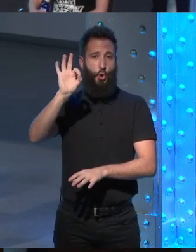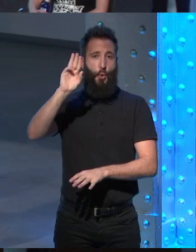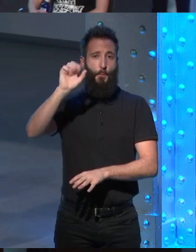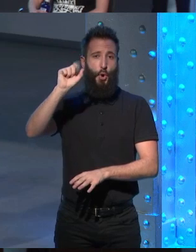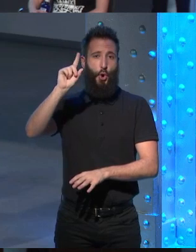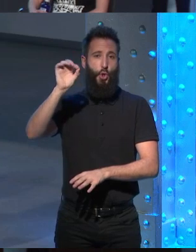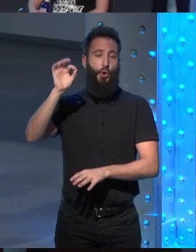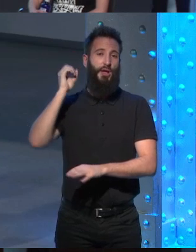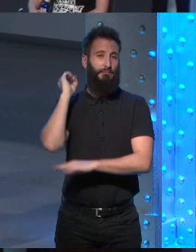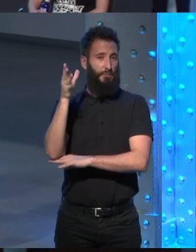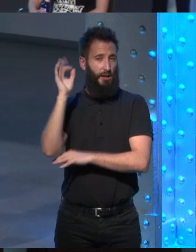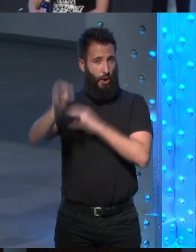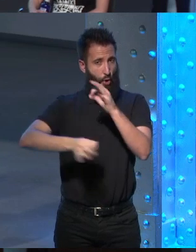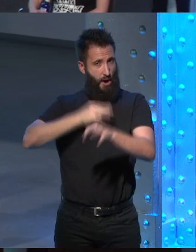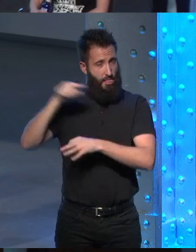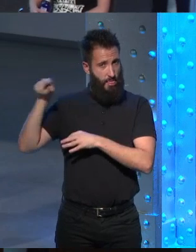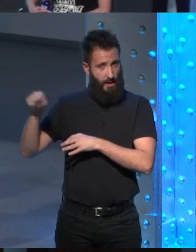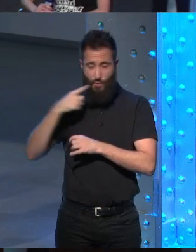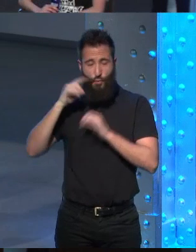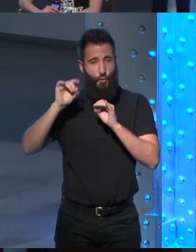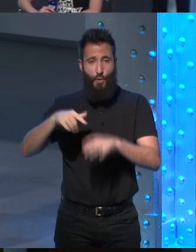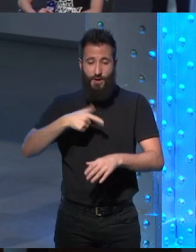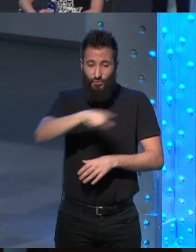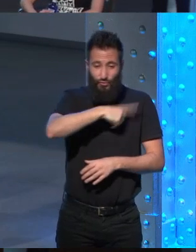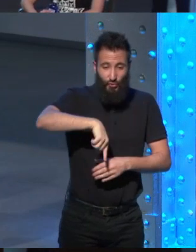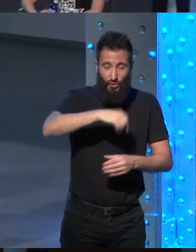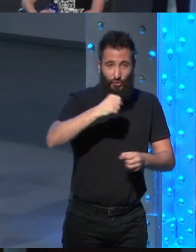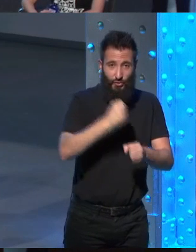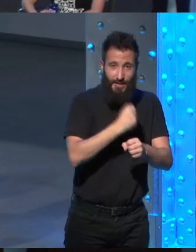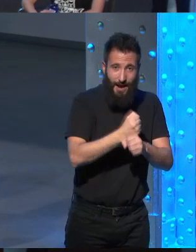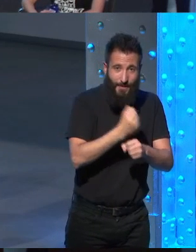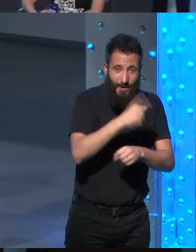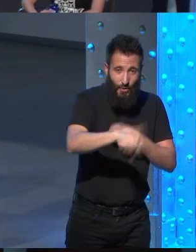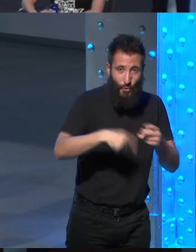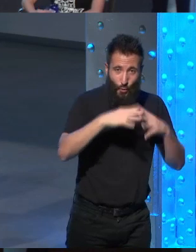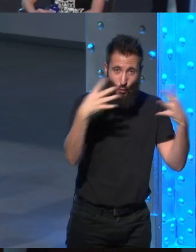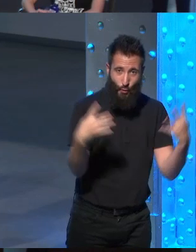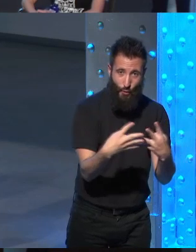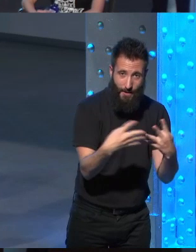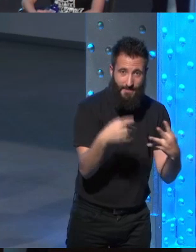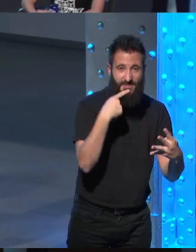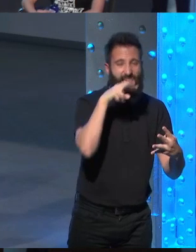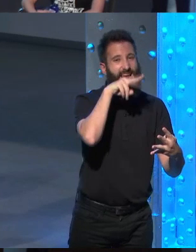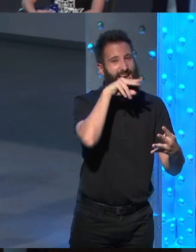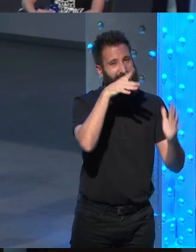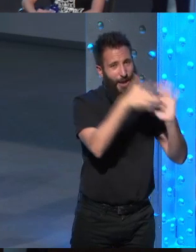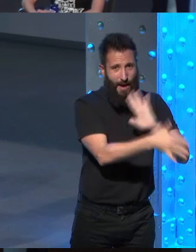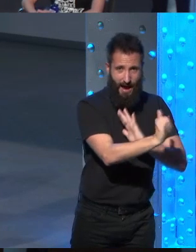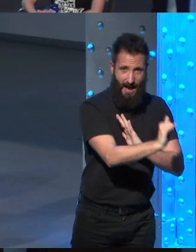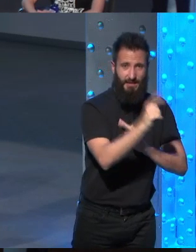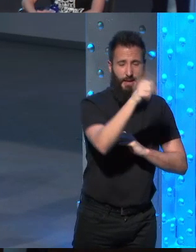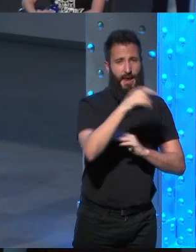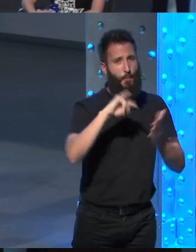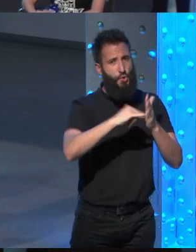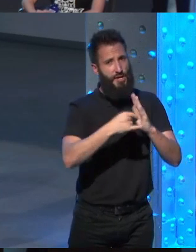organiza. En torno a nuestro propio medio y nuestra propia web, hay una narrativa que hace que la gente lea esos artículos. Hay una idea de un